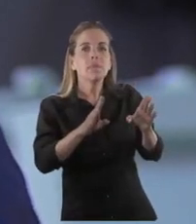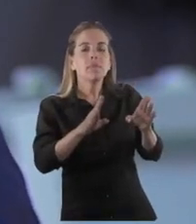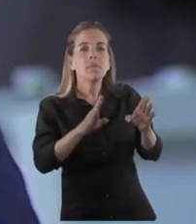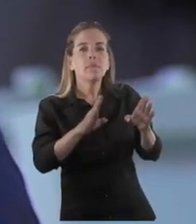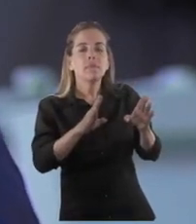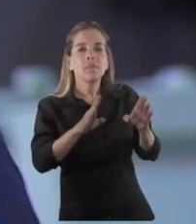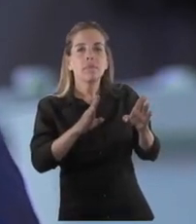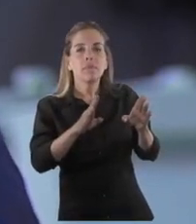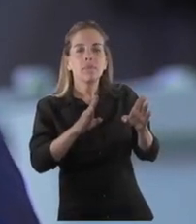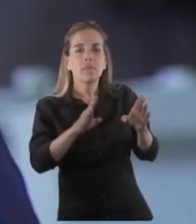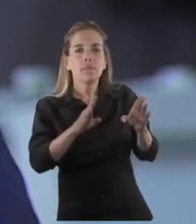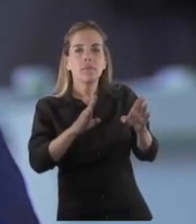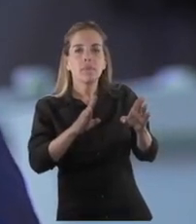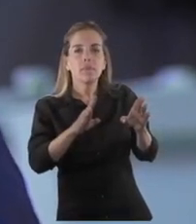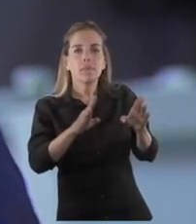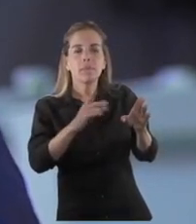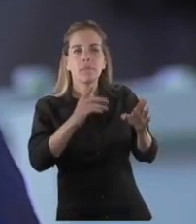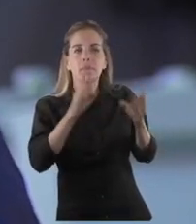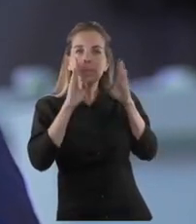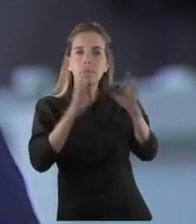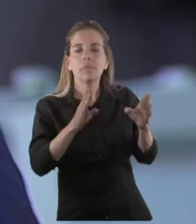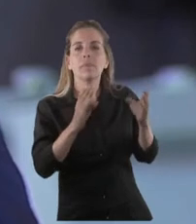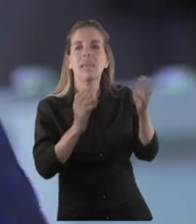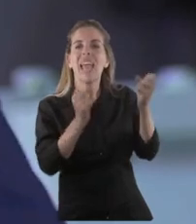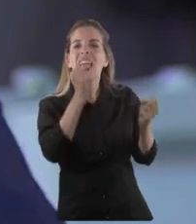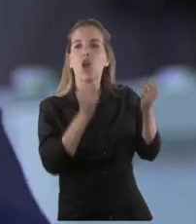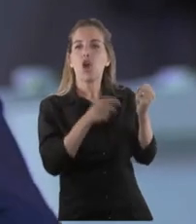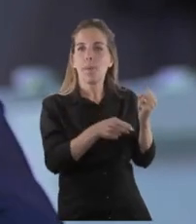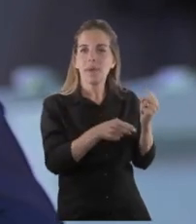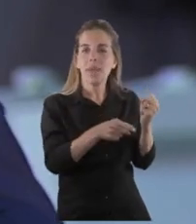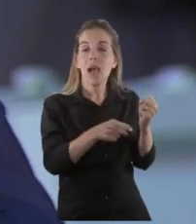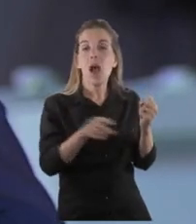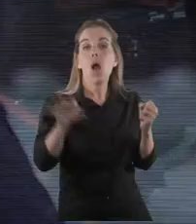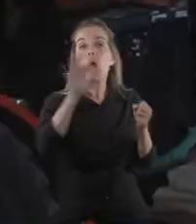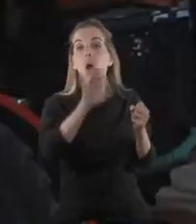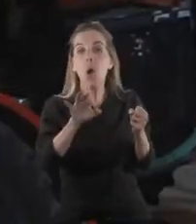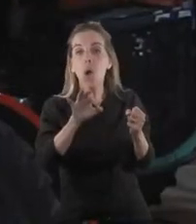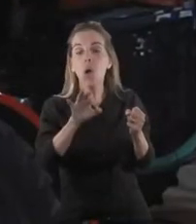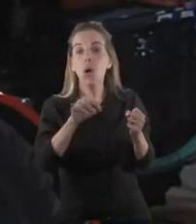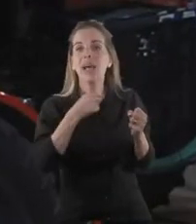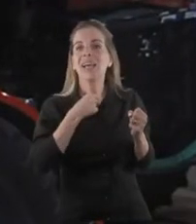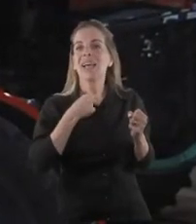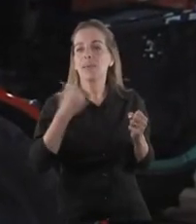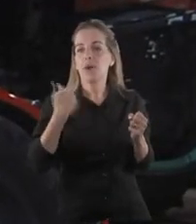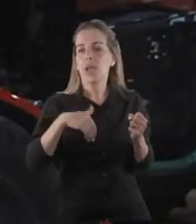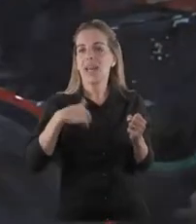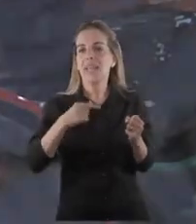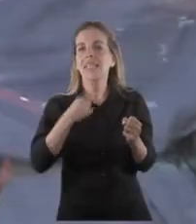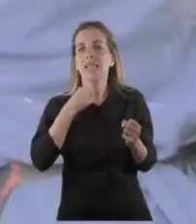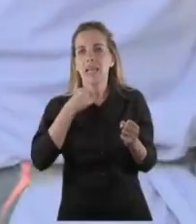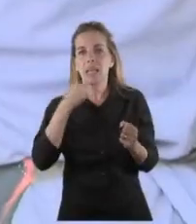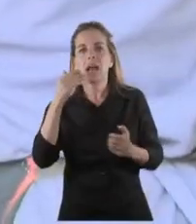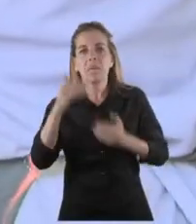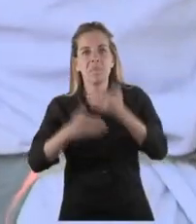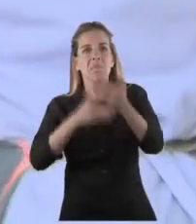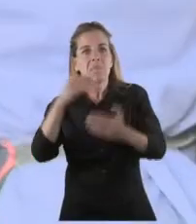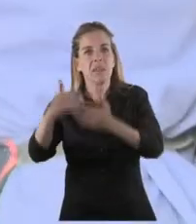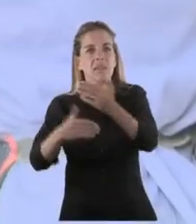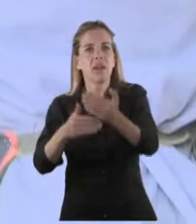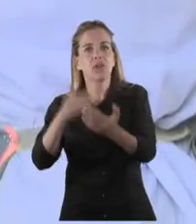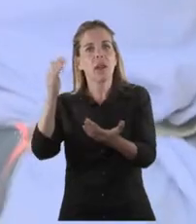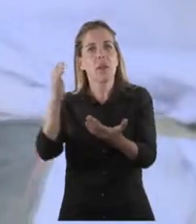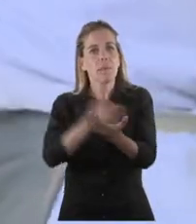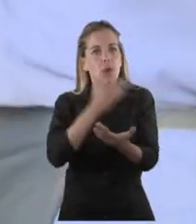su economía, o un país que quiera desarrollar la producción,